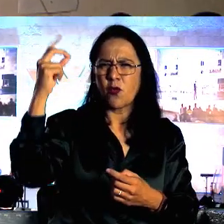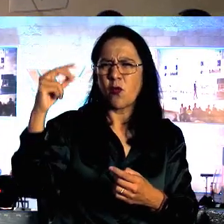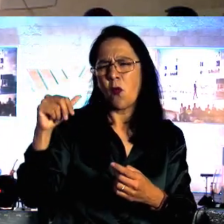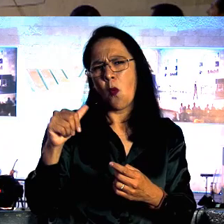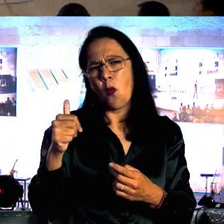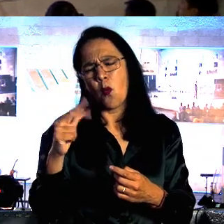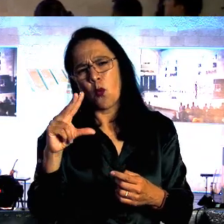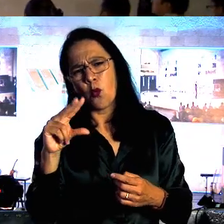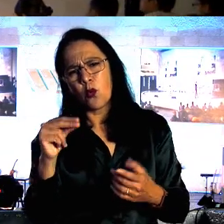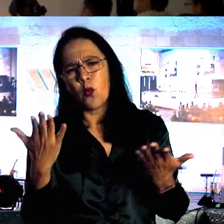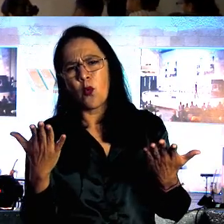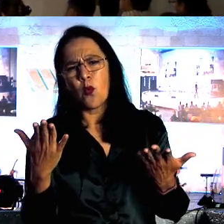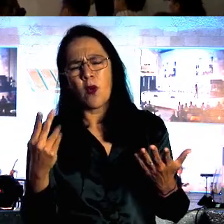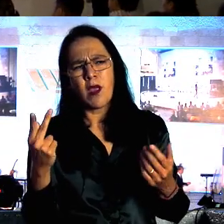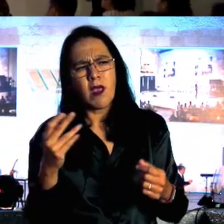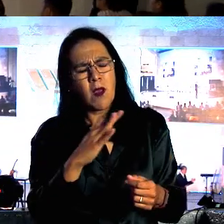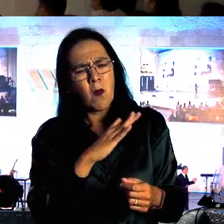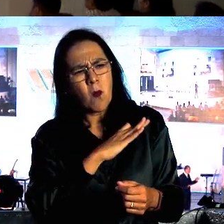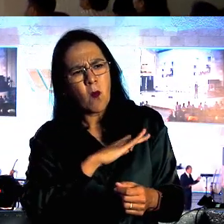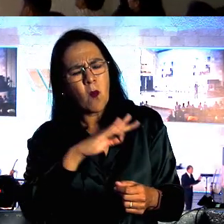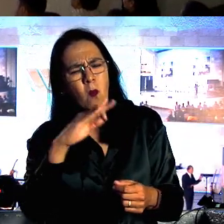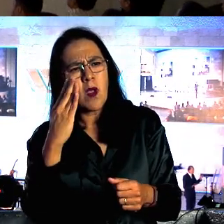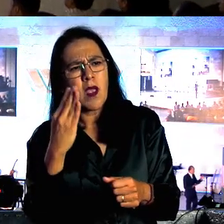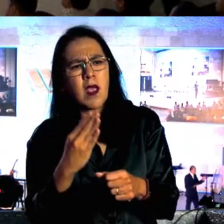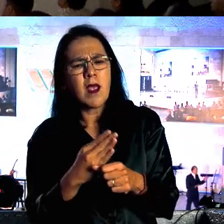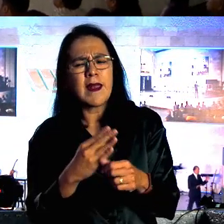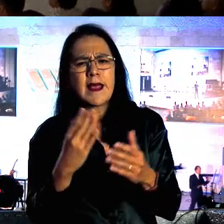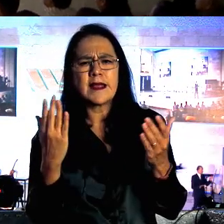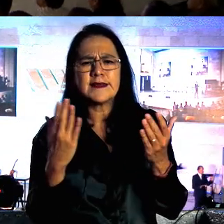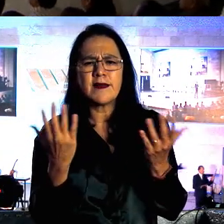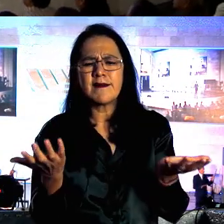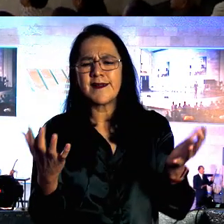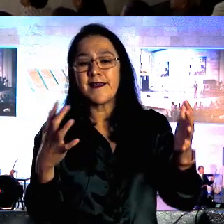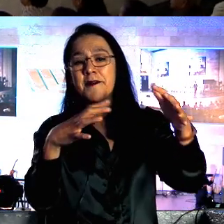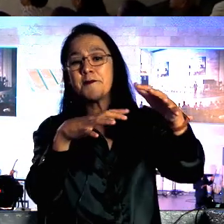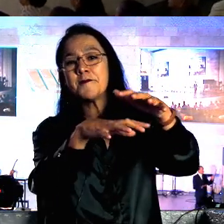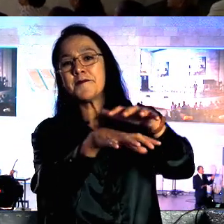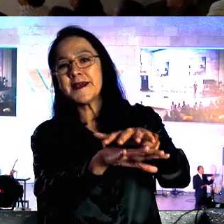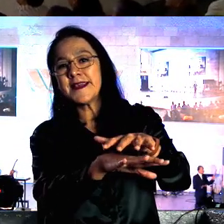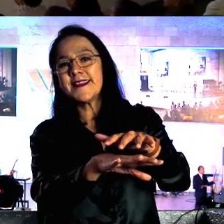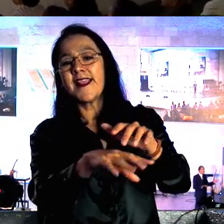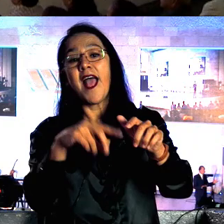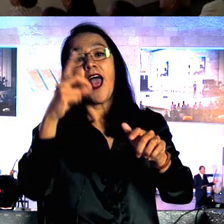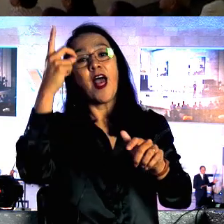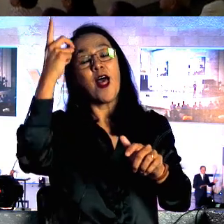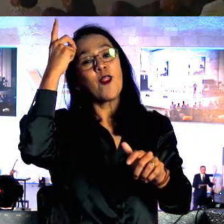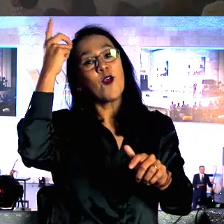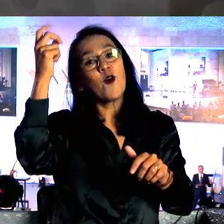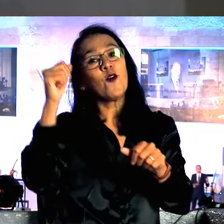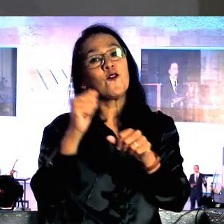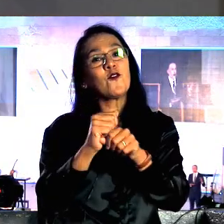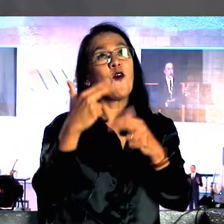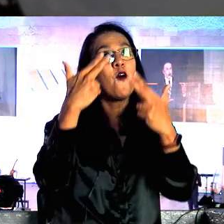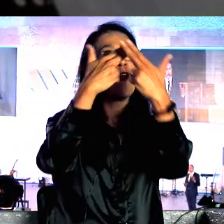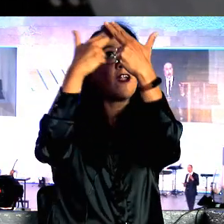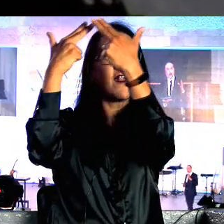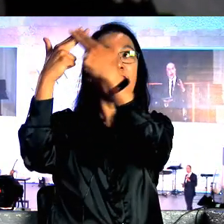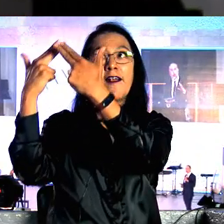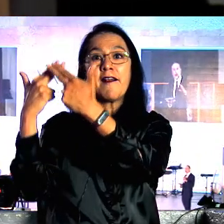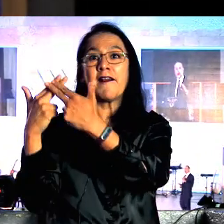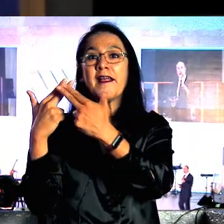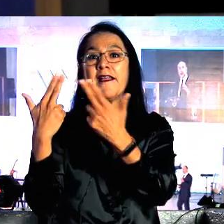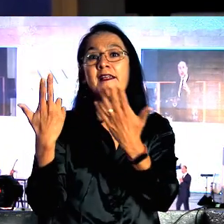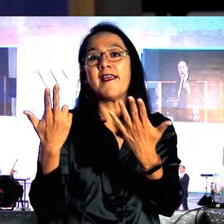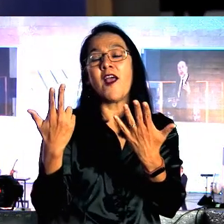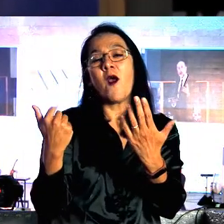o si era posible hacer una mezcla de Dios con los horóscopos de